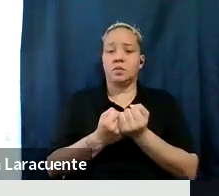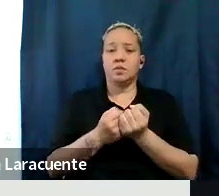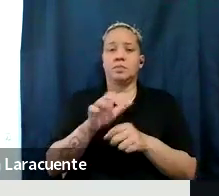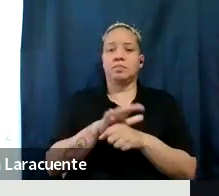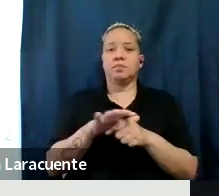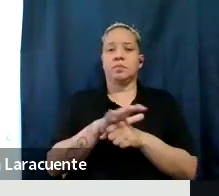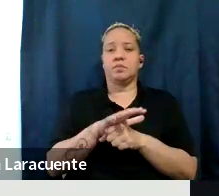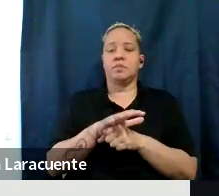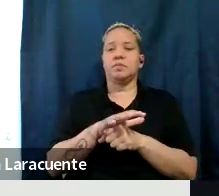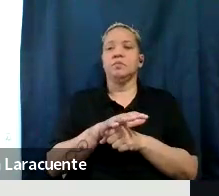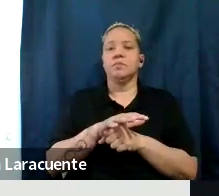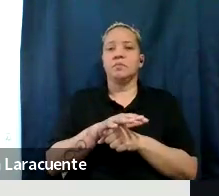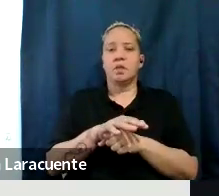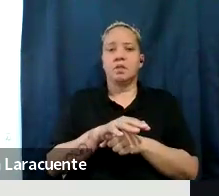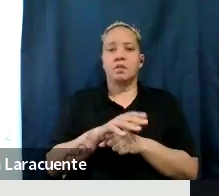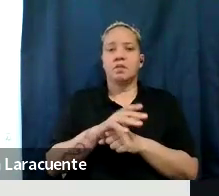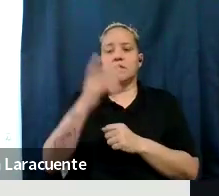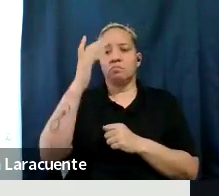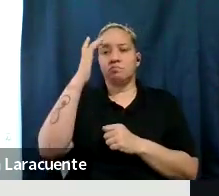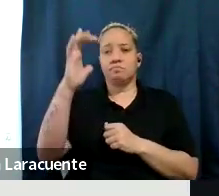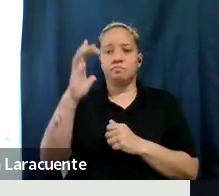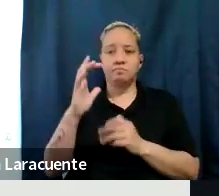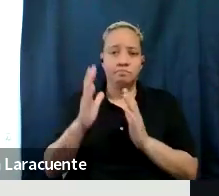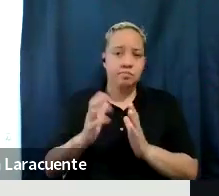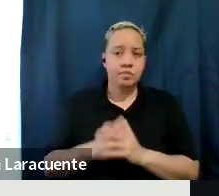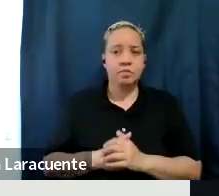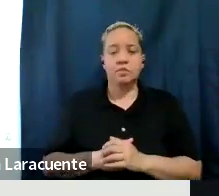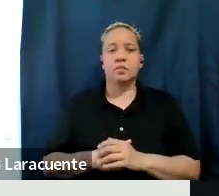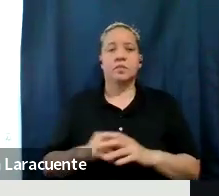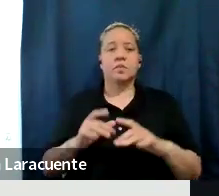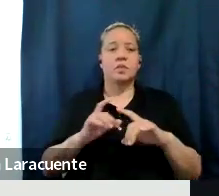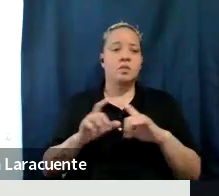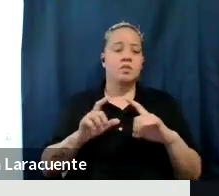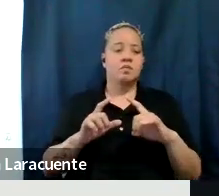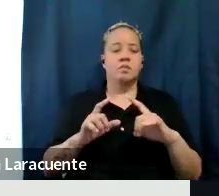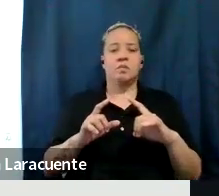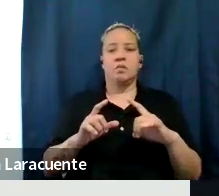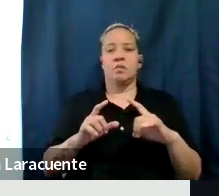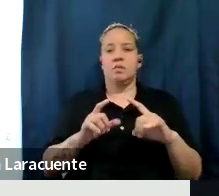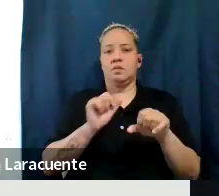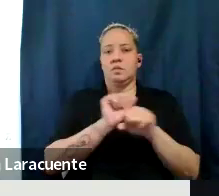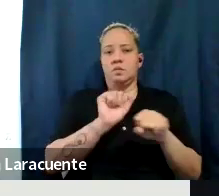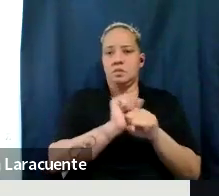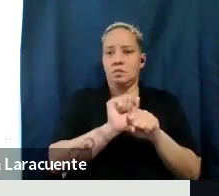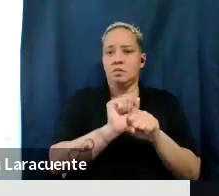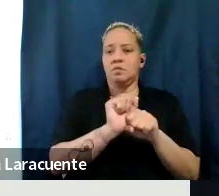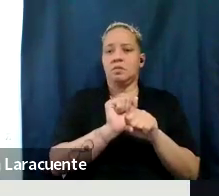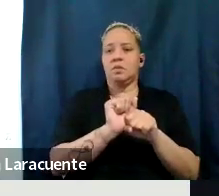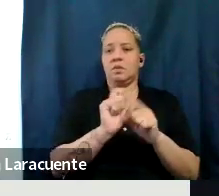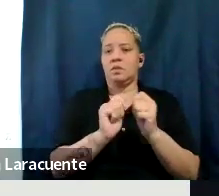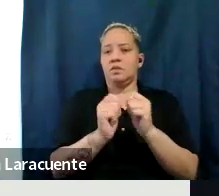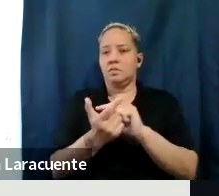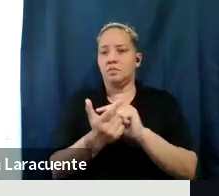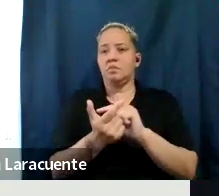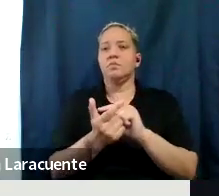círculos intelectuales. Pero evidentemente, aparte de hablar de su obra intelectual como traductora